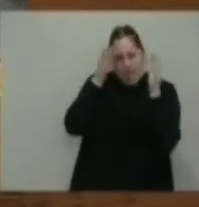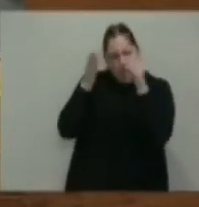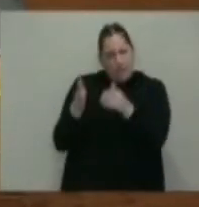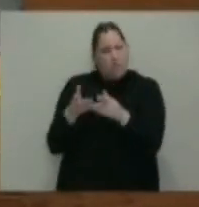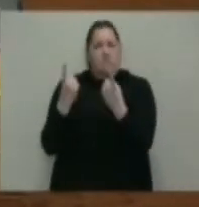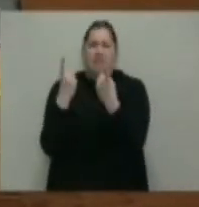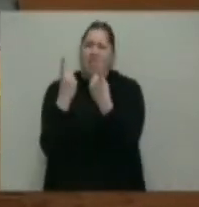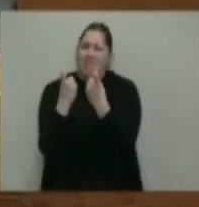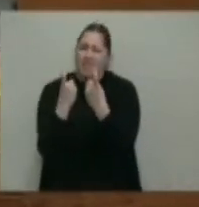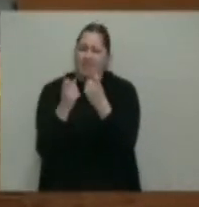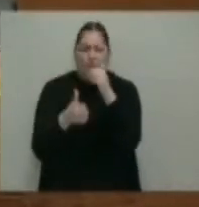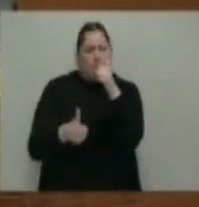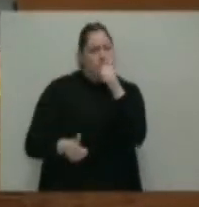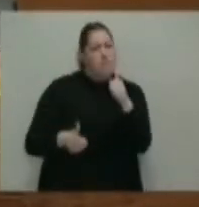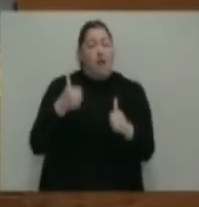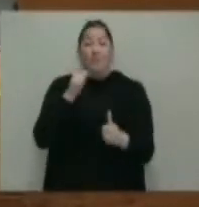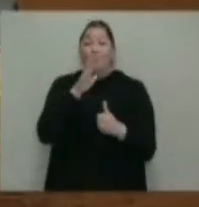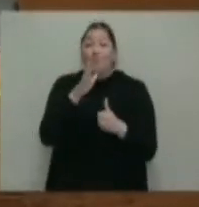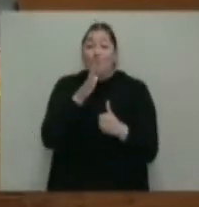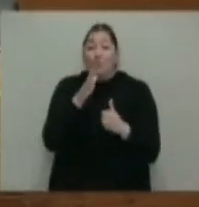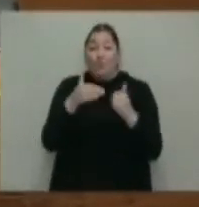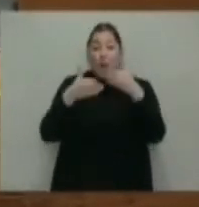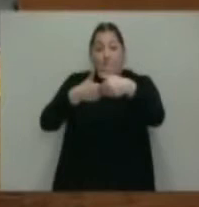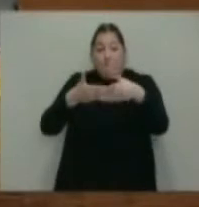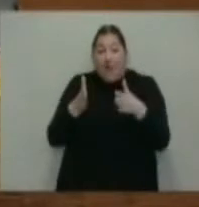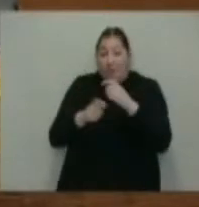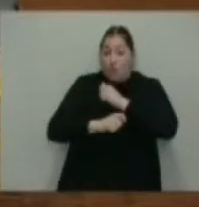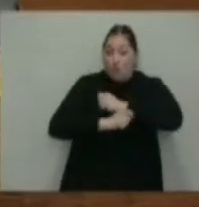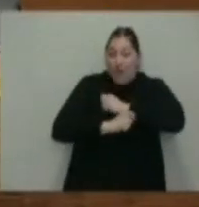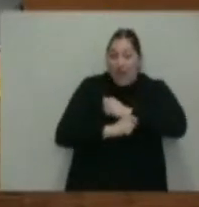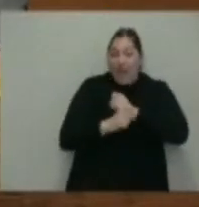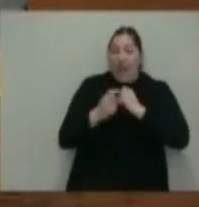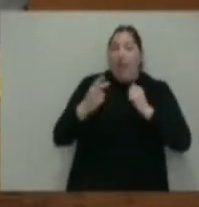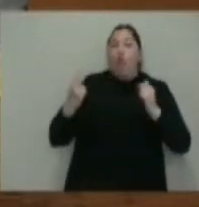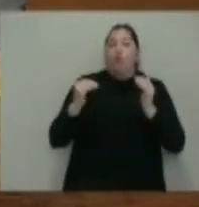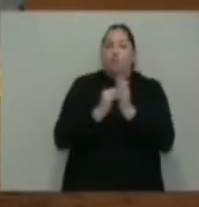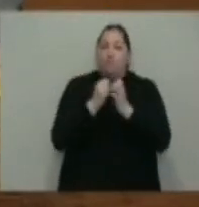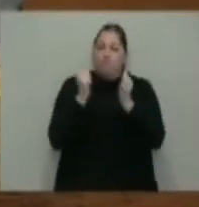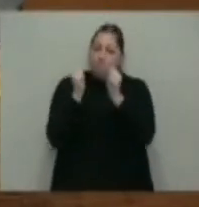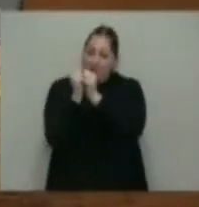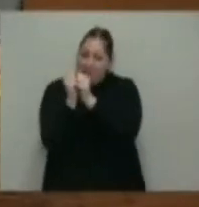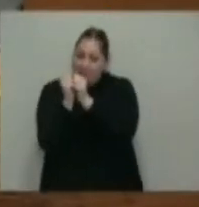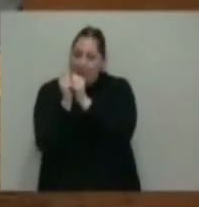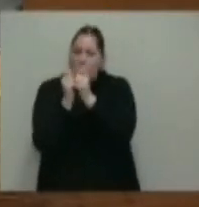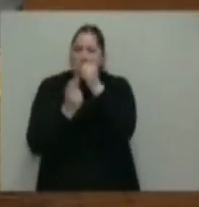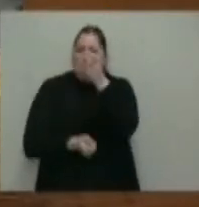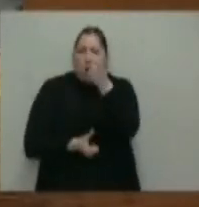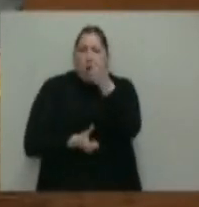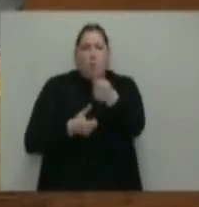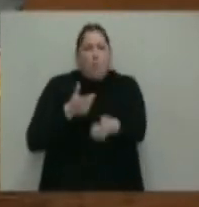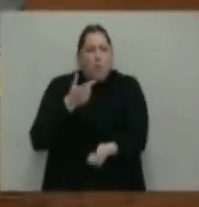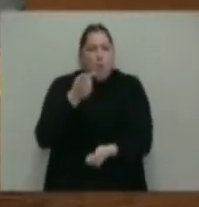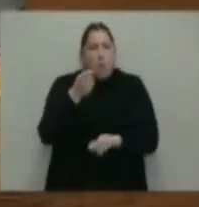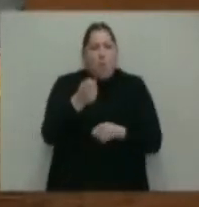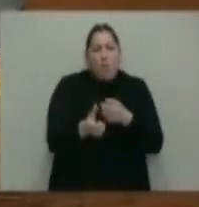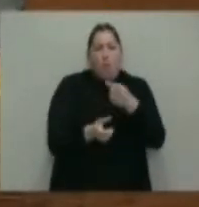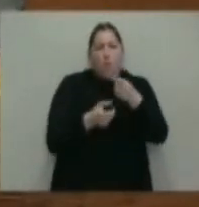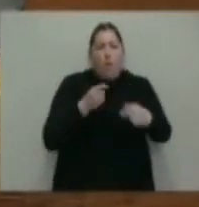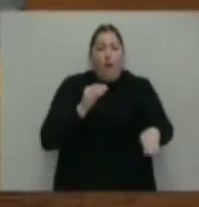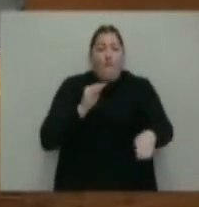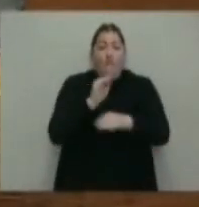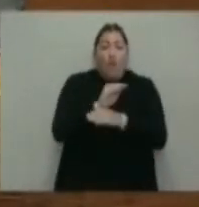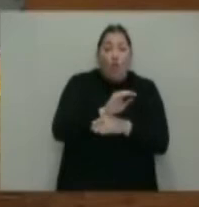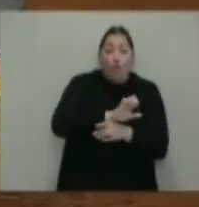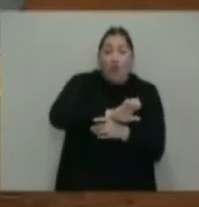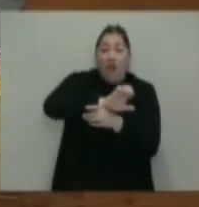que nunca, puesto que en el marco de la nueva Estrategia Europea 2020 se van a vincular progresivamente la distribución de los fondos